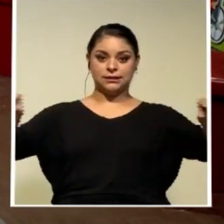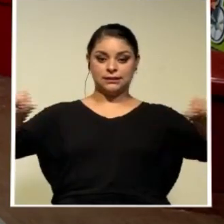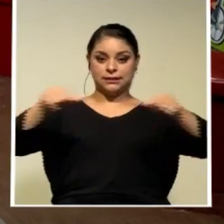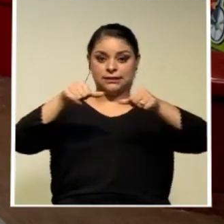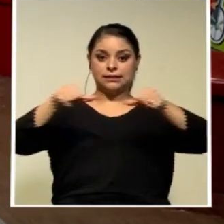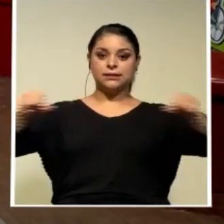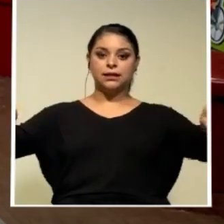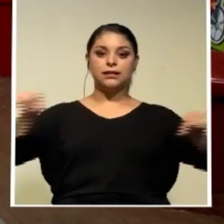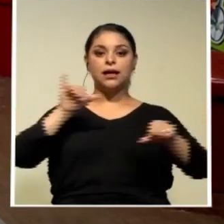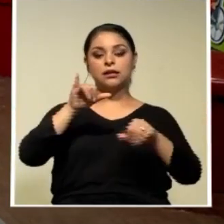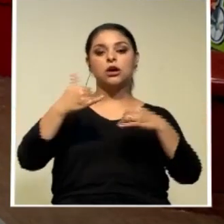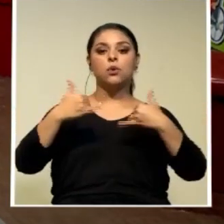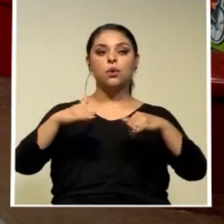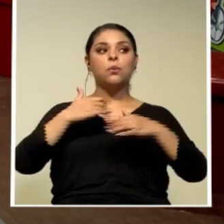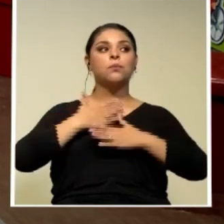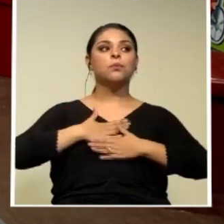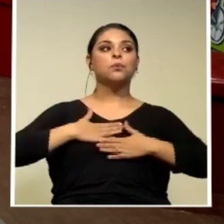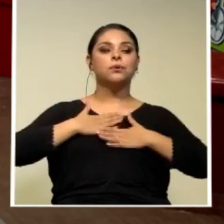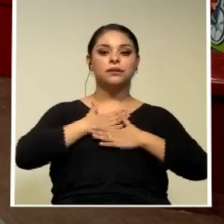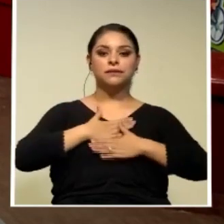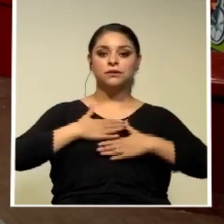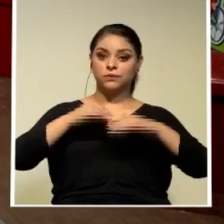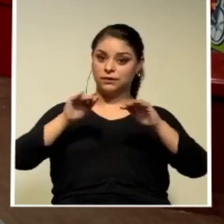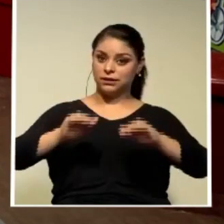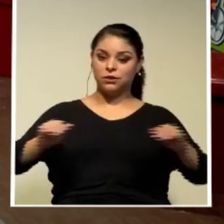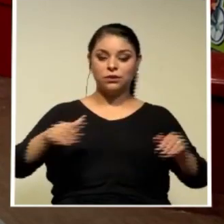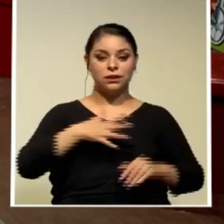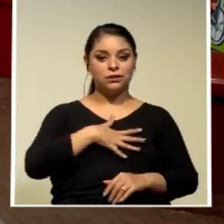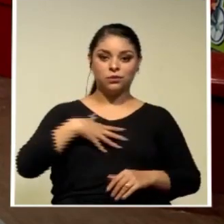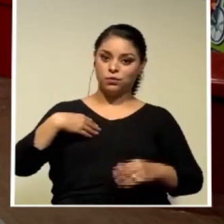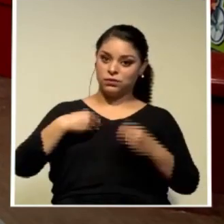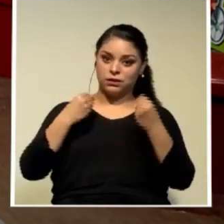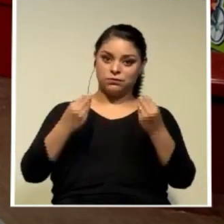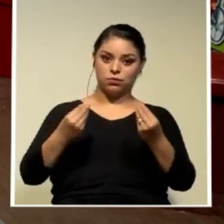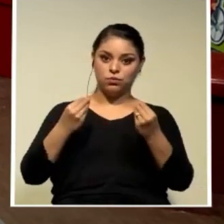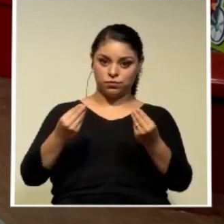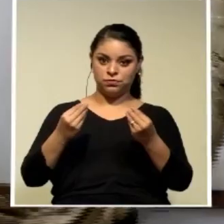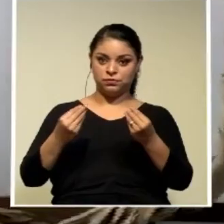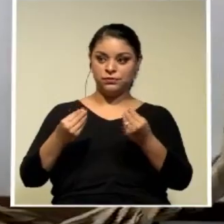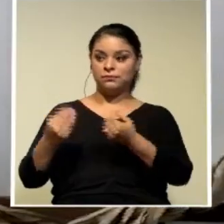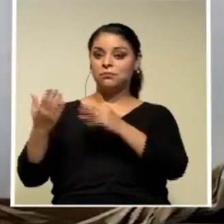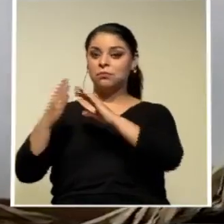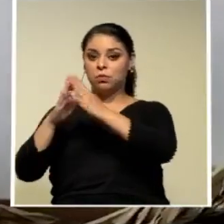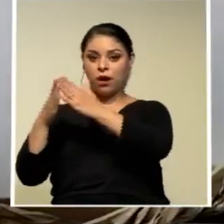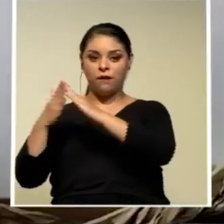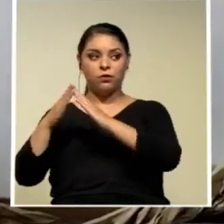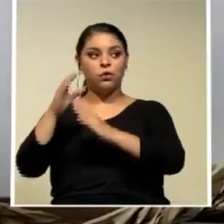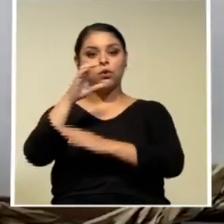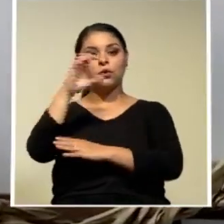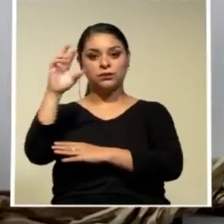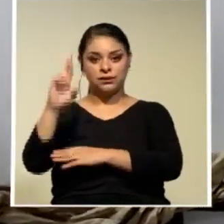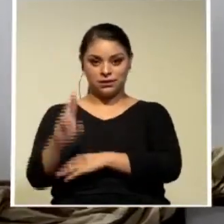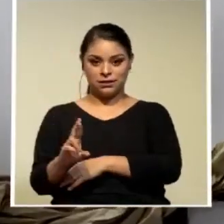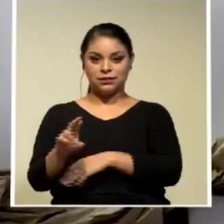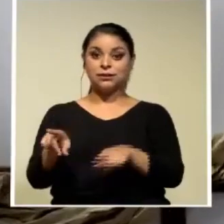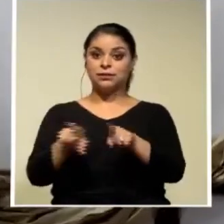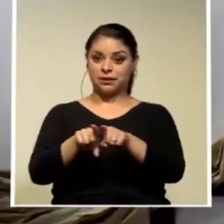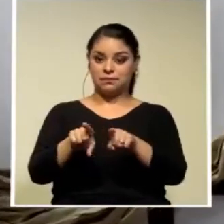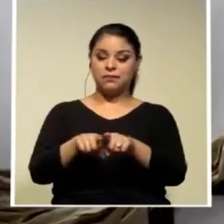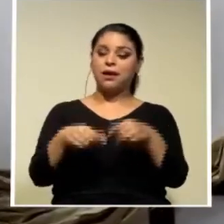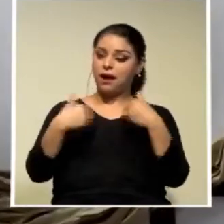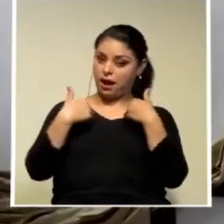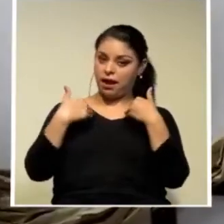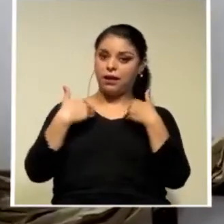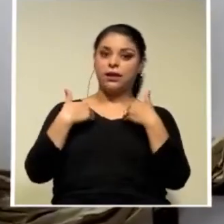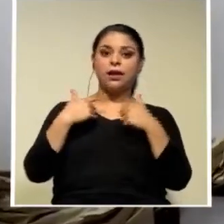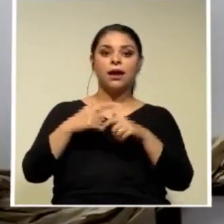que es un juego muy divertido, a los niños y las niñas les gusta mucho, y en los pueblos costarricenses también hay carrera de cintas,